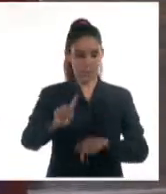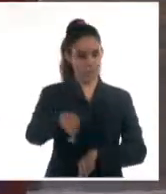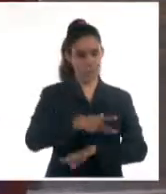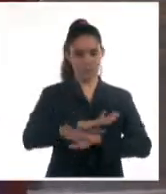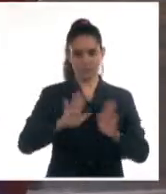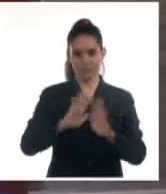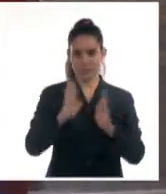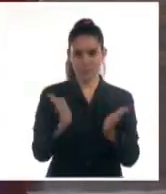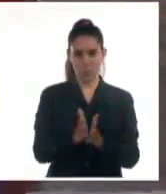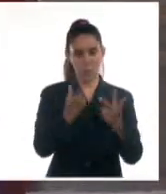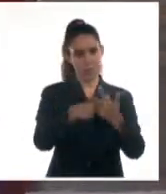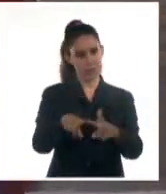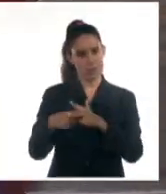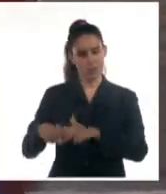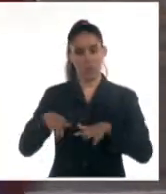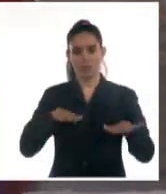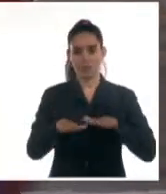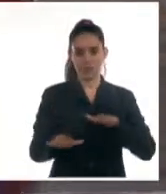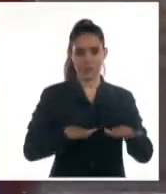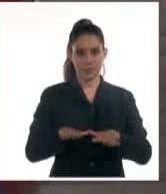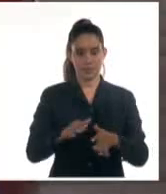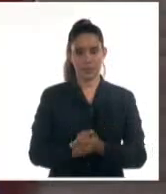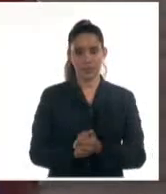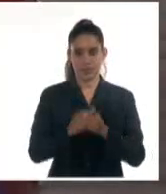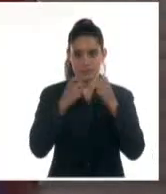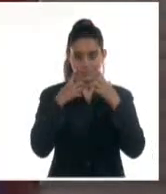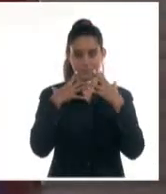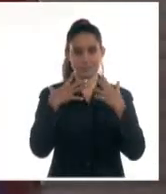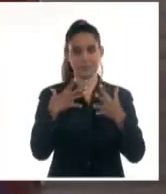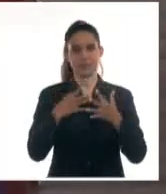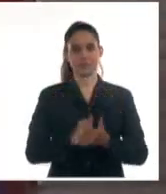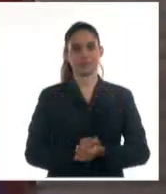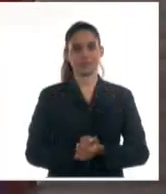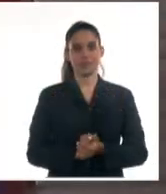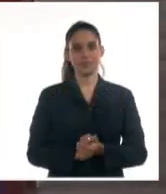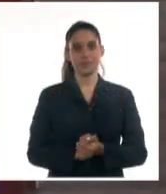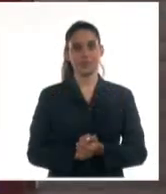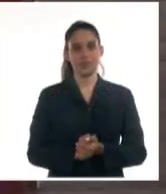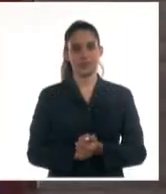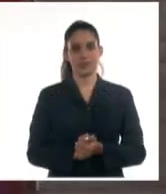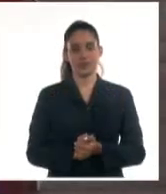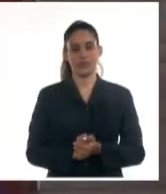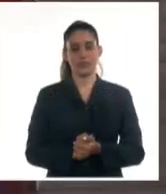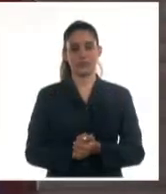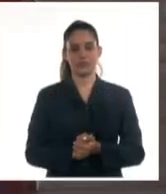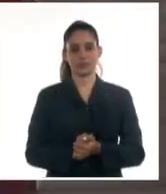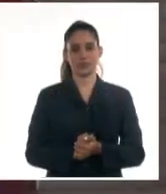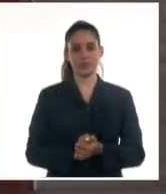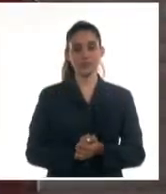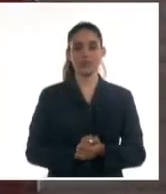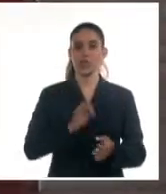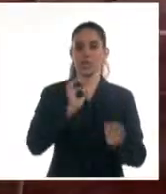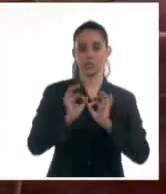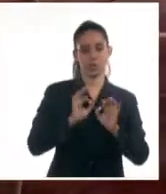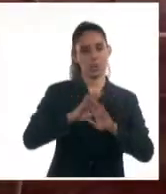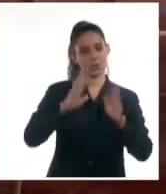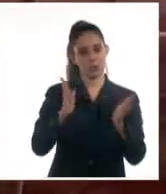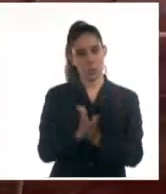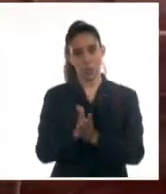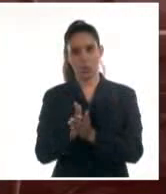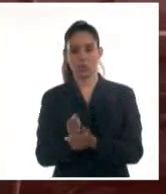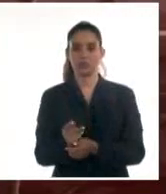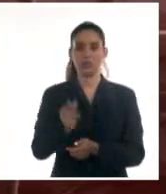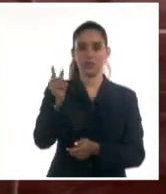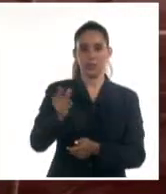competencia donde se va a competir. Y bueno, ya están las cuestiones de aseguramiento general, de hospedaje, de transportación.